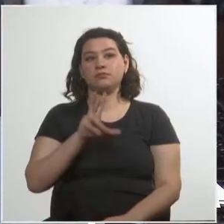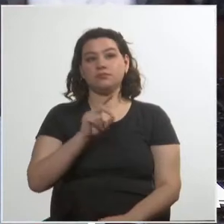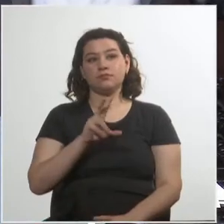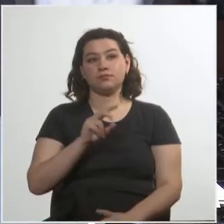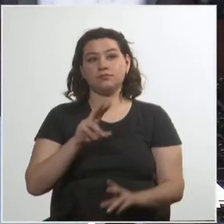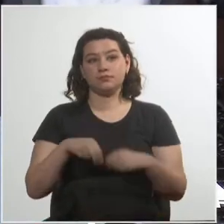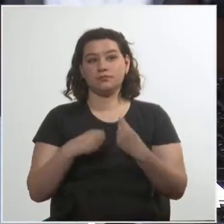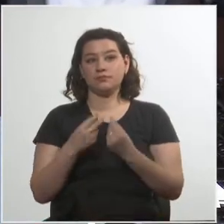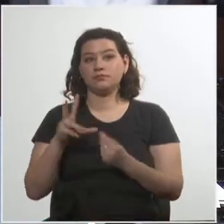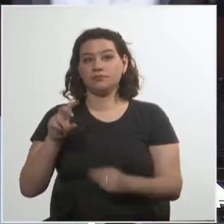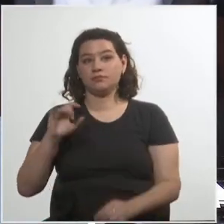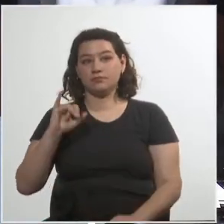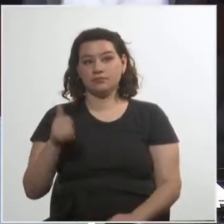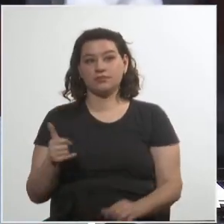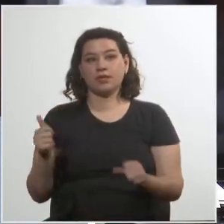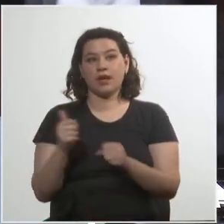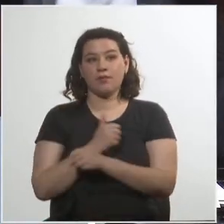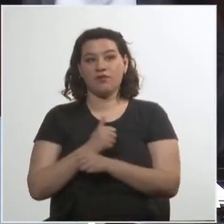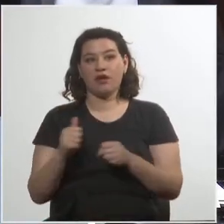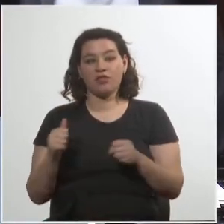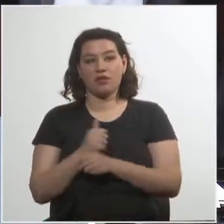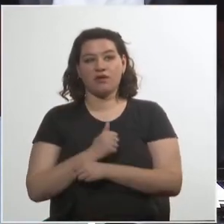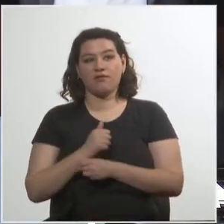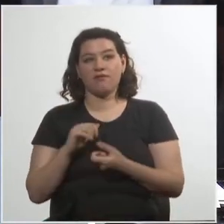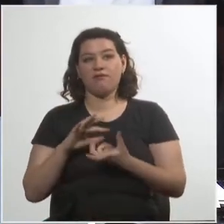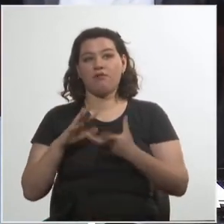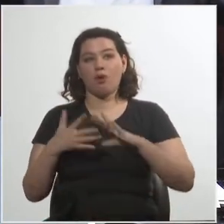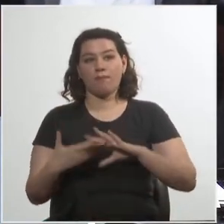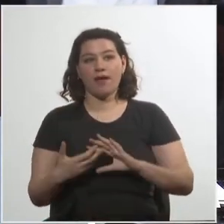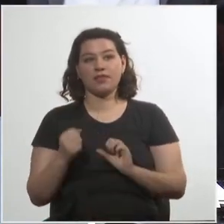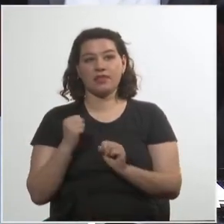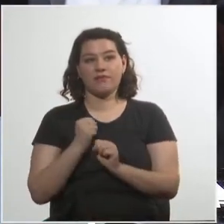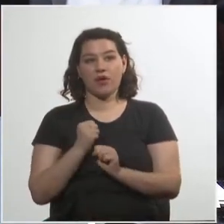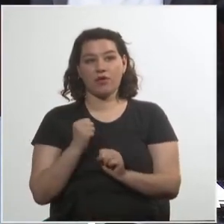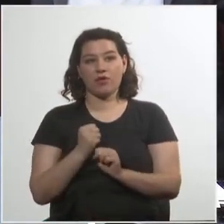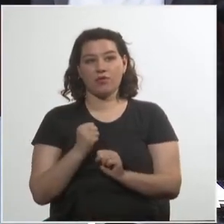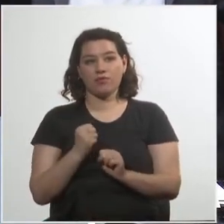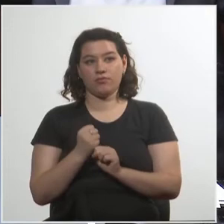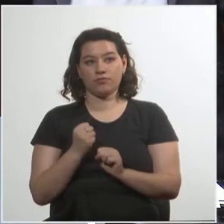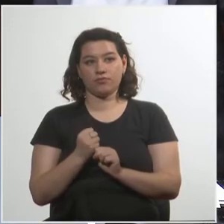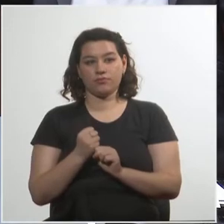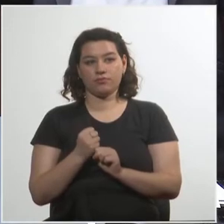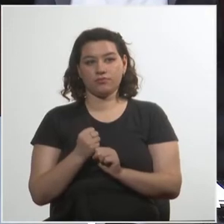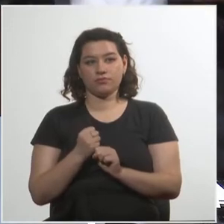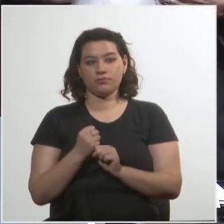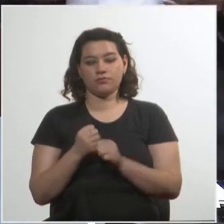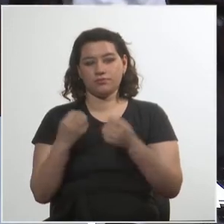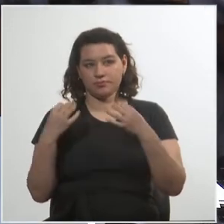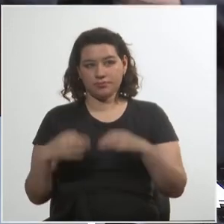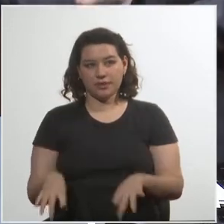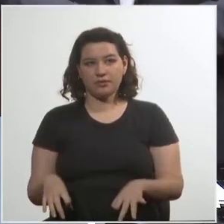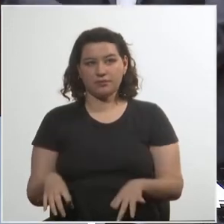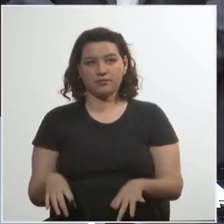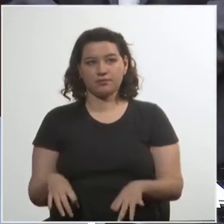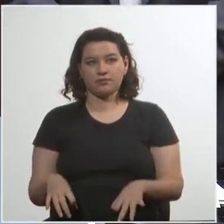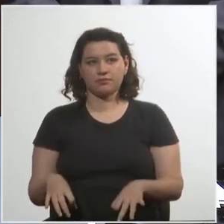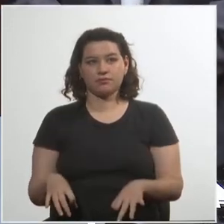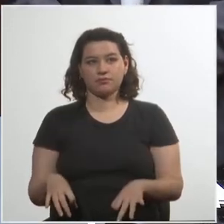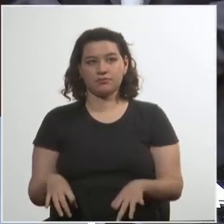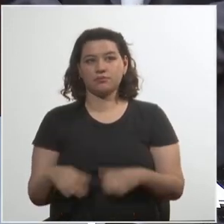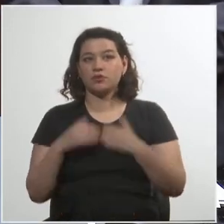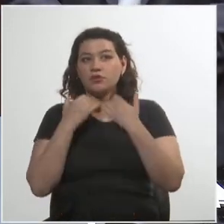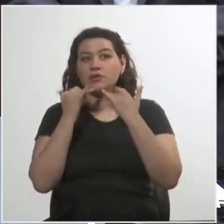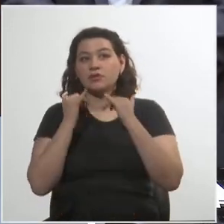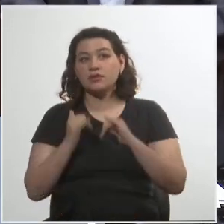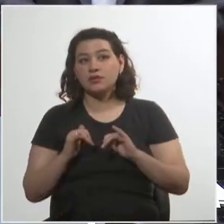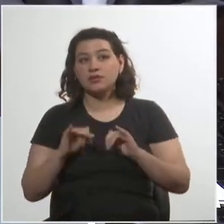treinta queda aprobado entonces la modalidad que nos vamos a dar Ni bien o no sé